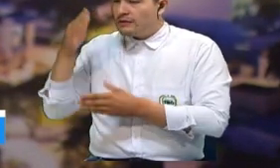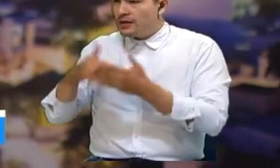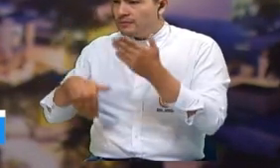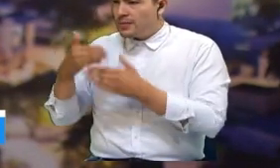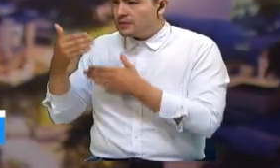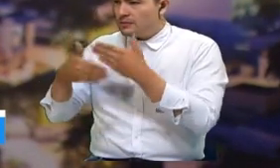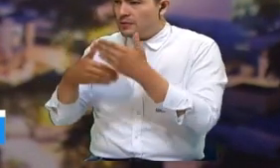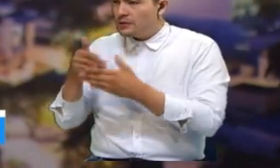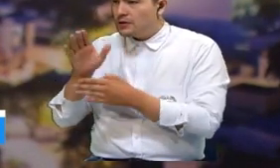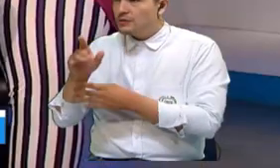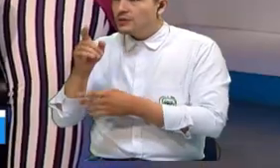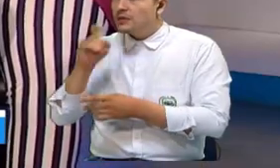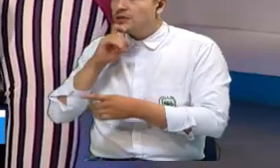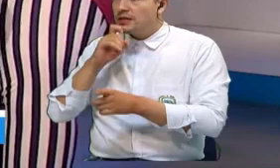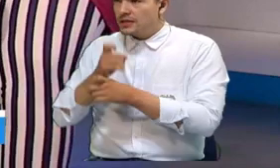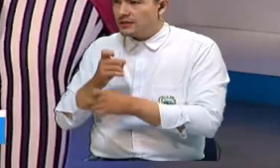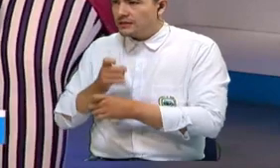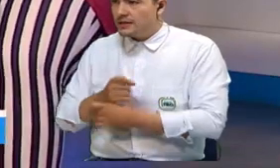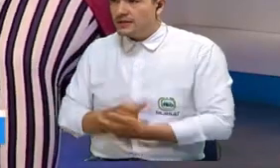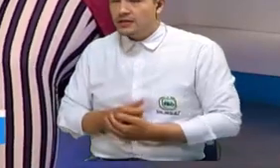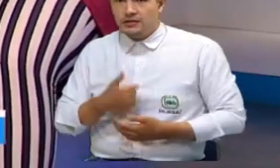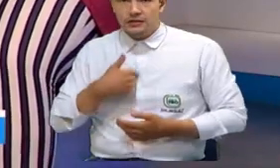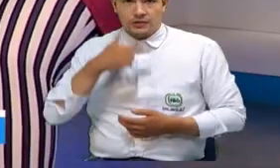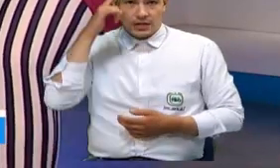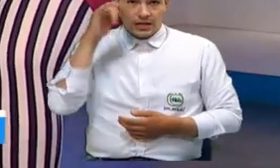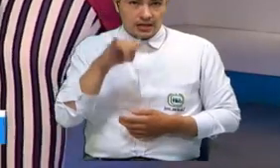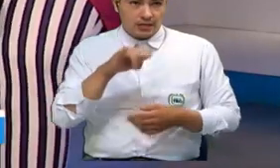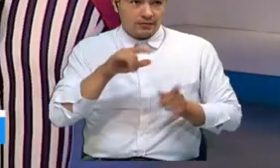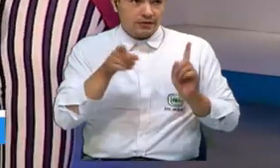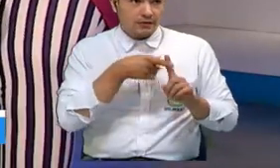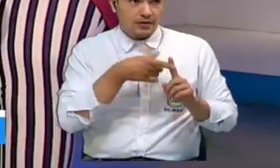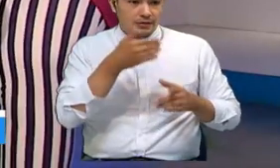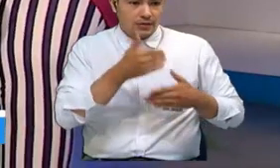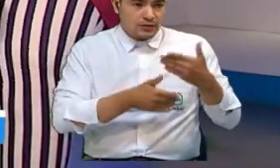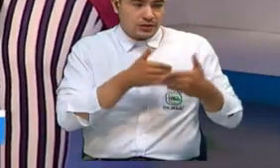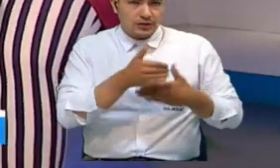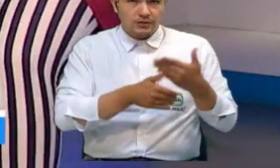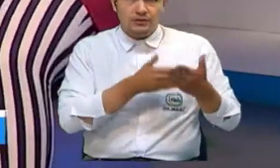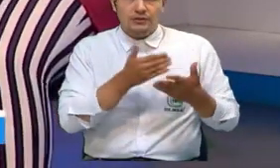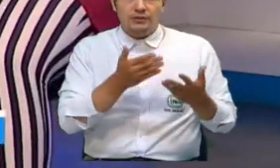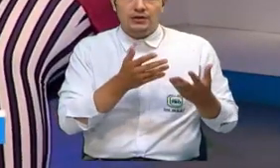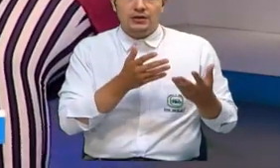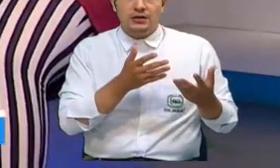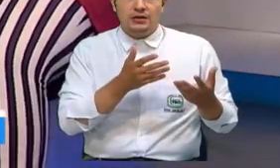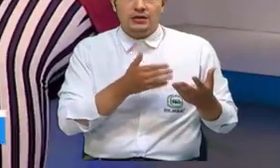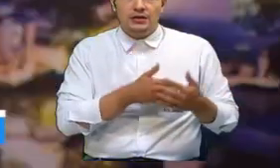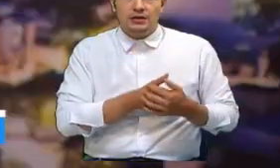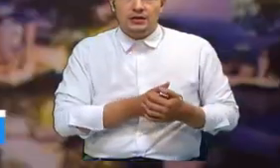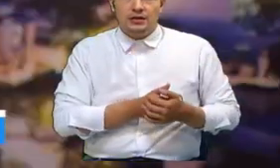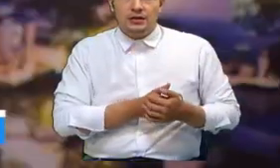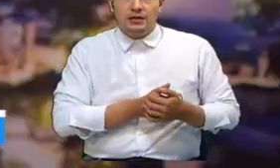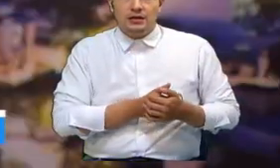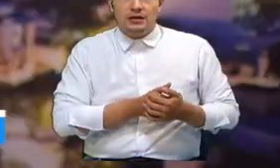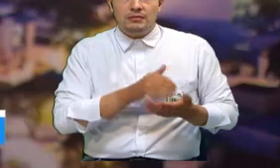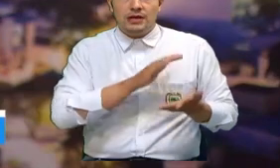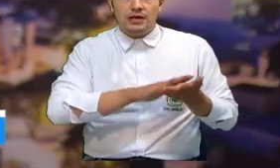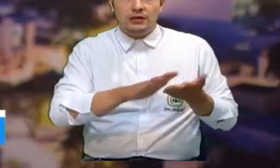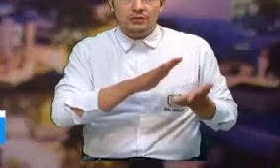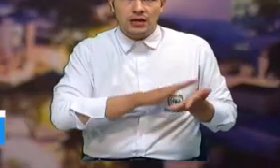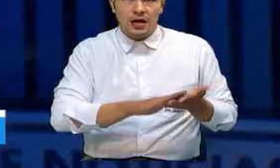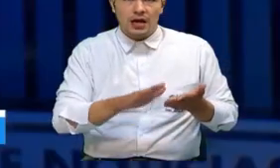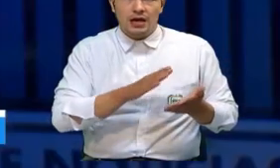proceso tan duro como este? Bueno, yo creo que el primer proceso es perdonar, ¿no? O sea, no revictimizarnos ni seguir martillando al